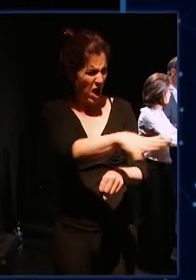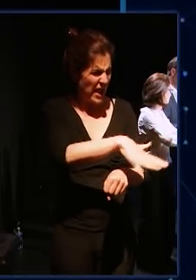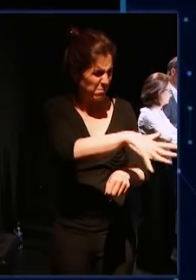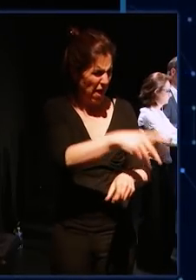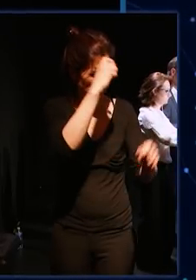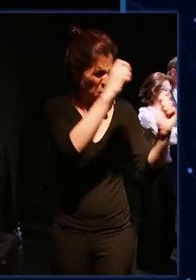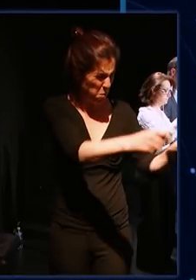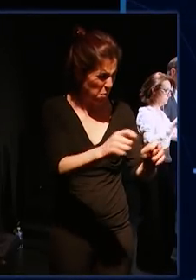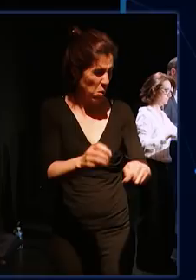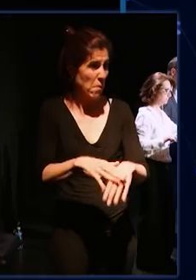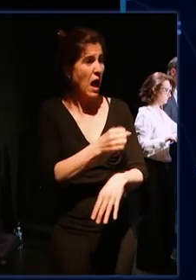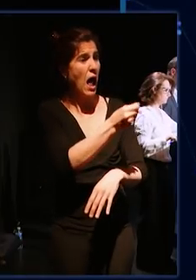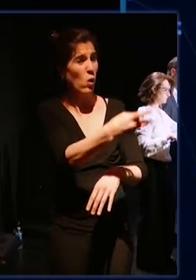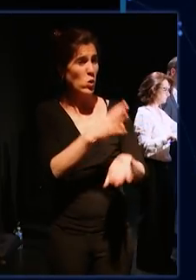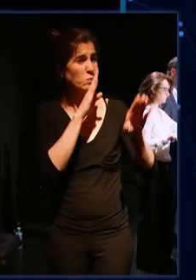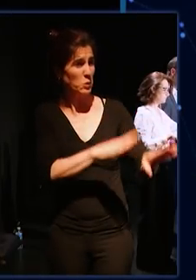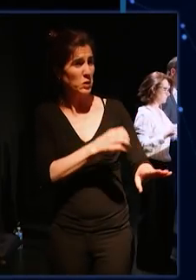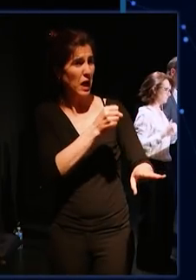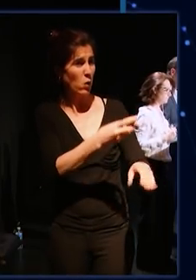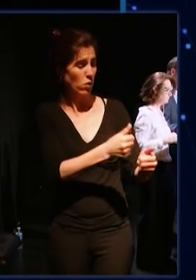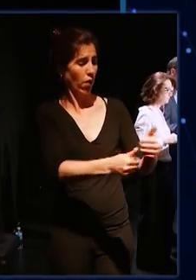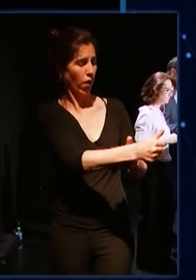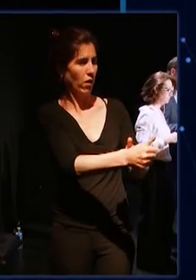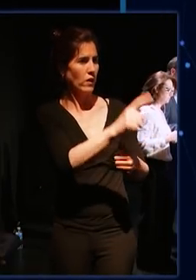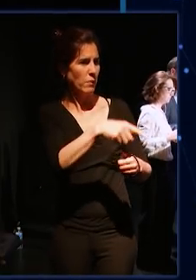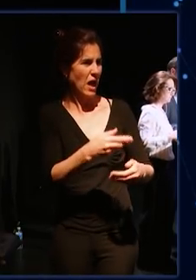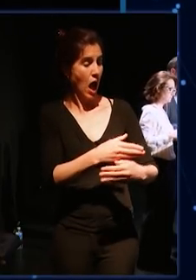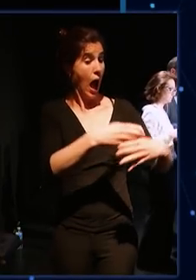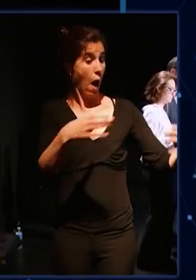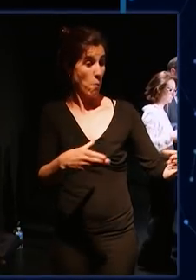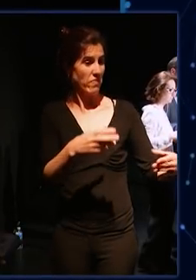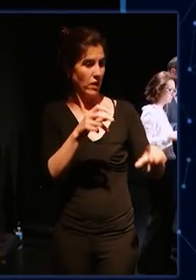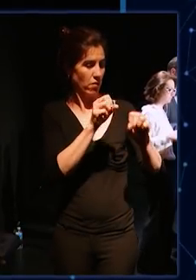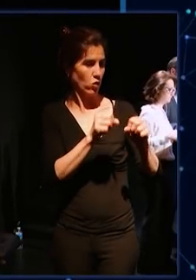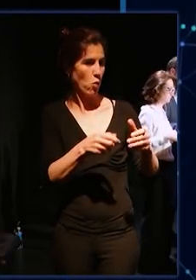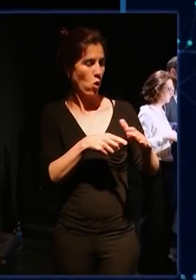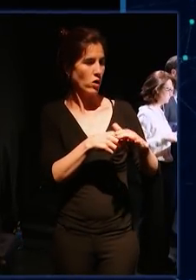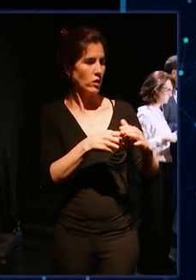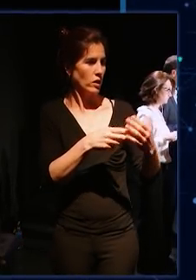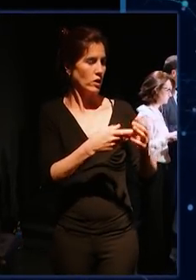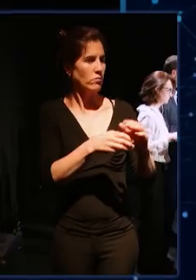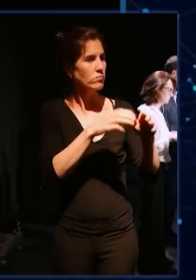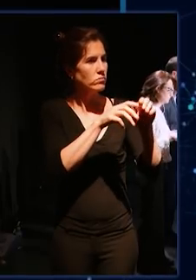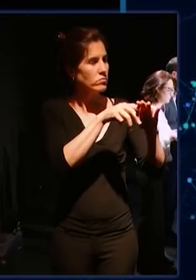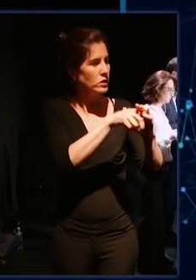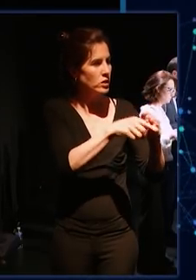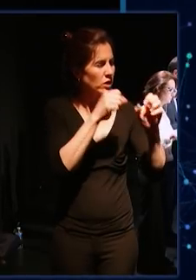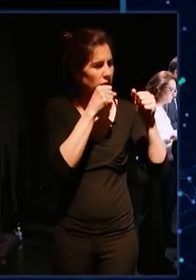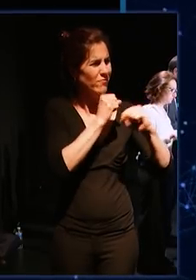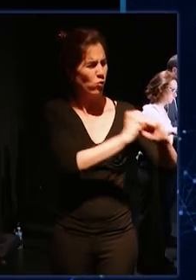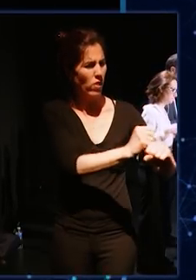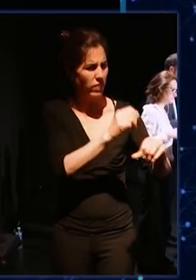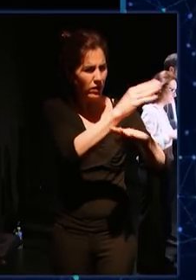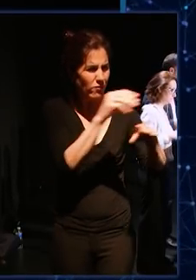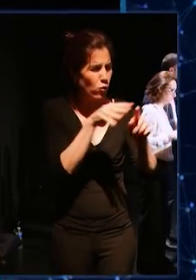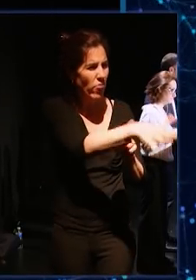adjudicaciones que aumentan el grado de influencia de un sector de la población y arrinconan al otro, pues es